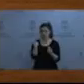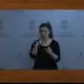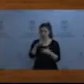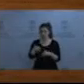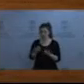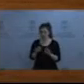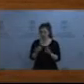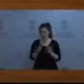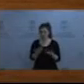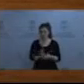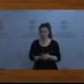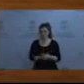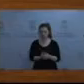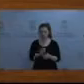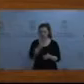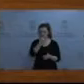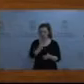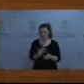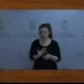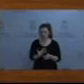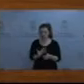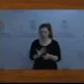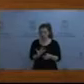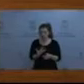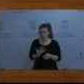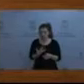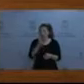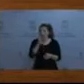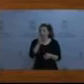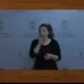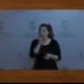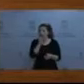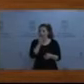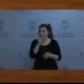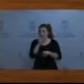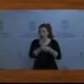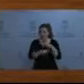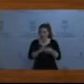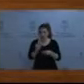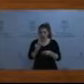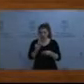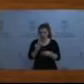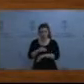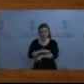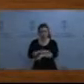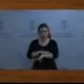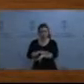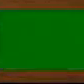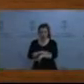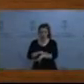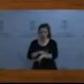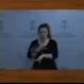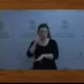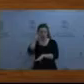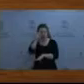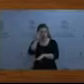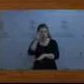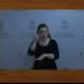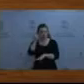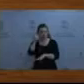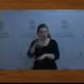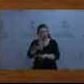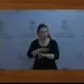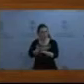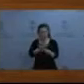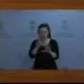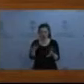Bien, lo que está haciendo Grecia con un gobierno que creo que no se le oculta a nadie su